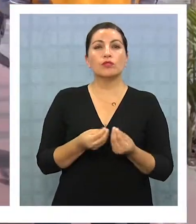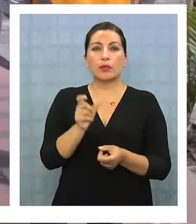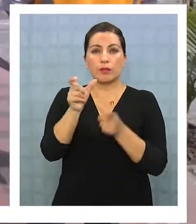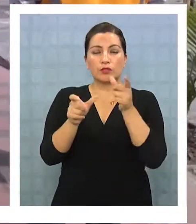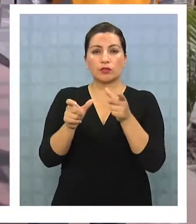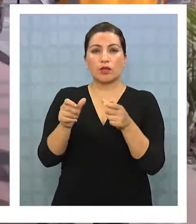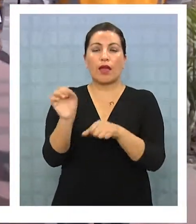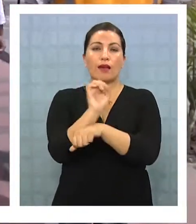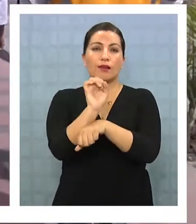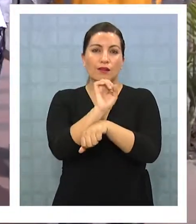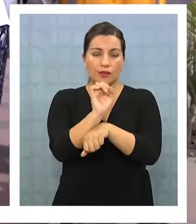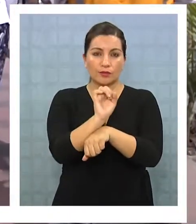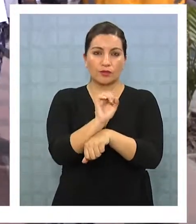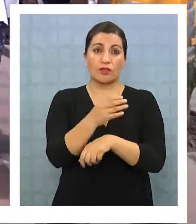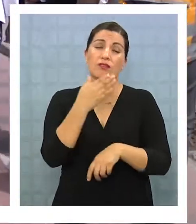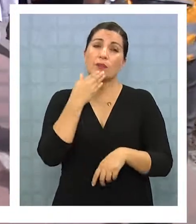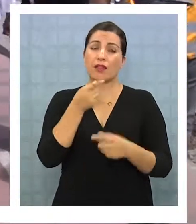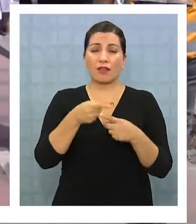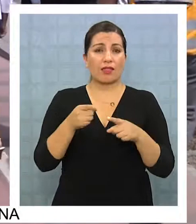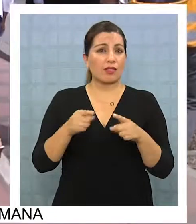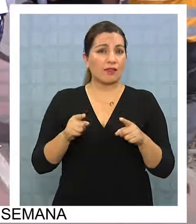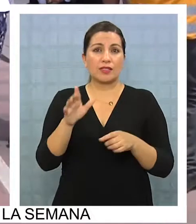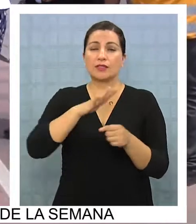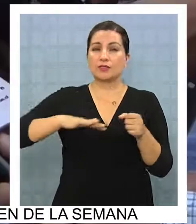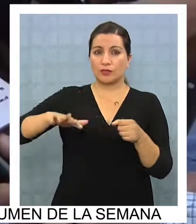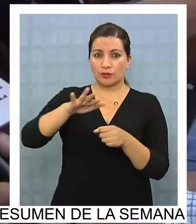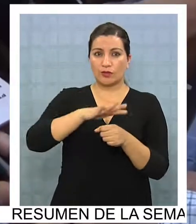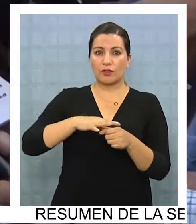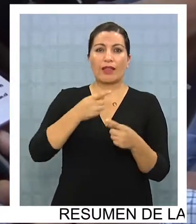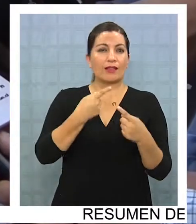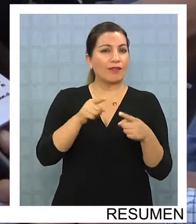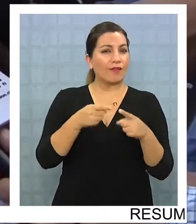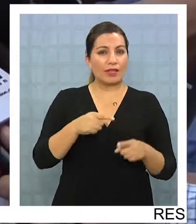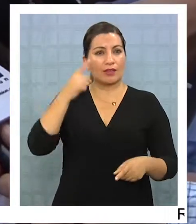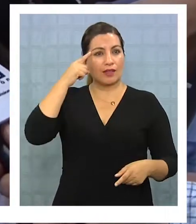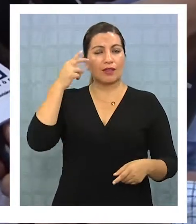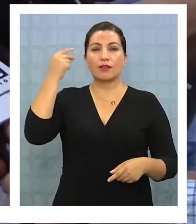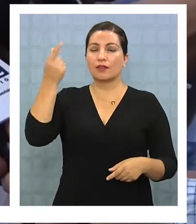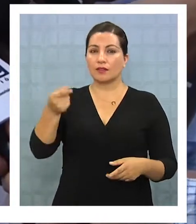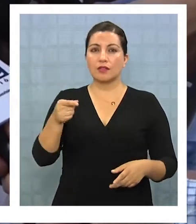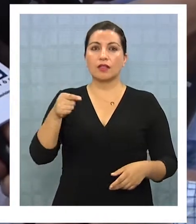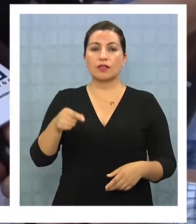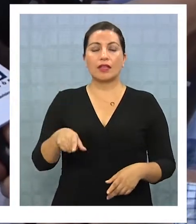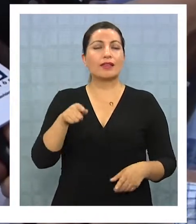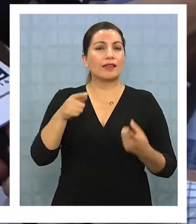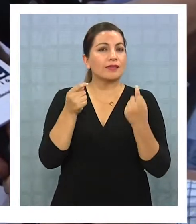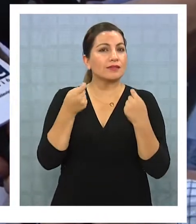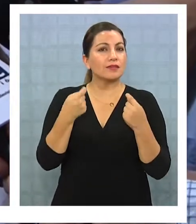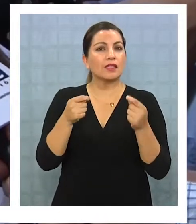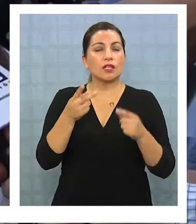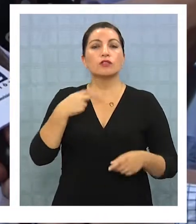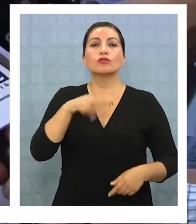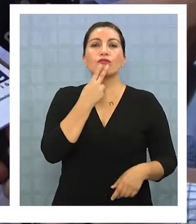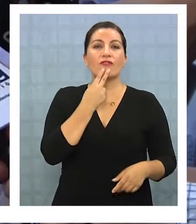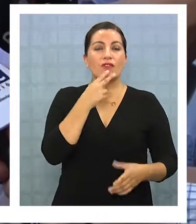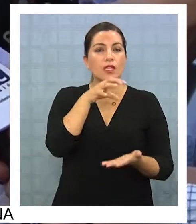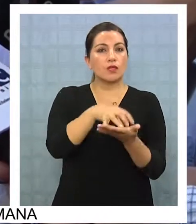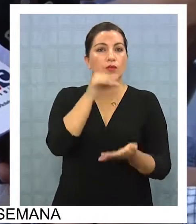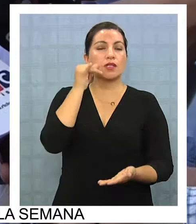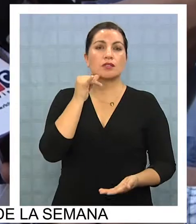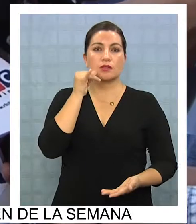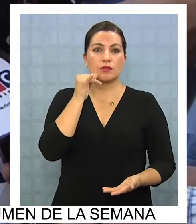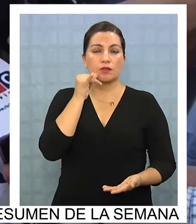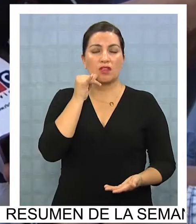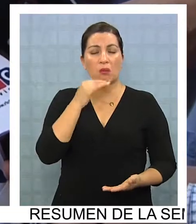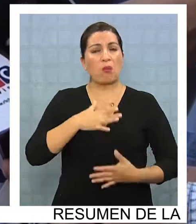y de otras medidas también una serie de iniciativas que lo que intentan es que podamos vivir en una ciudad mucho